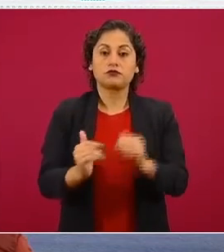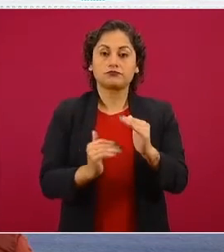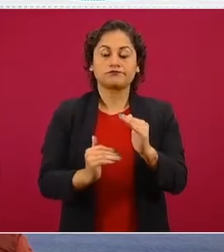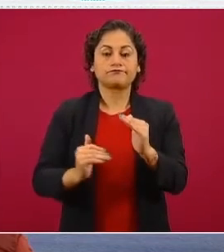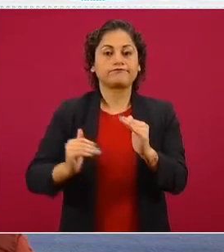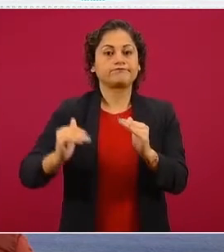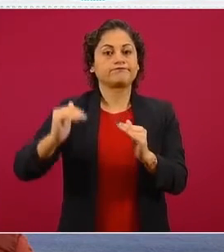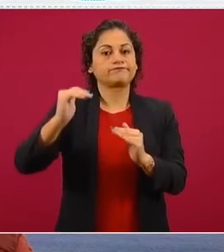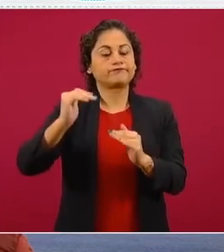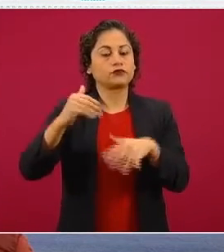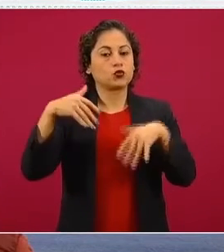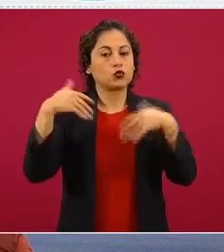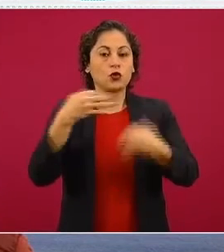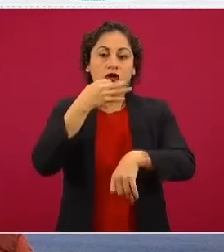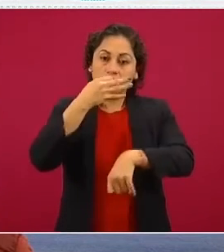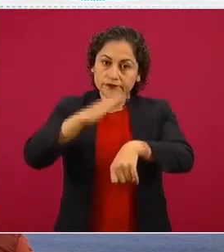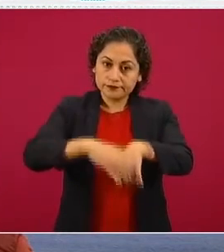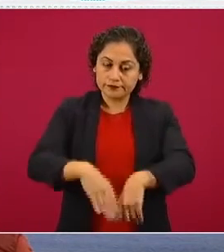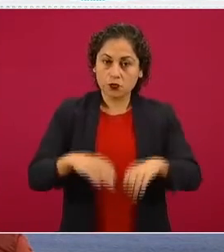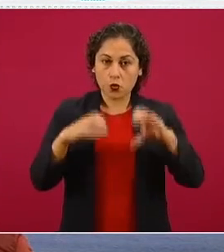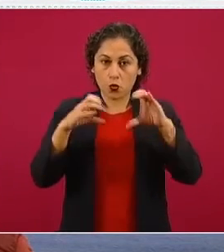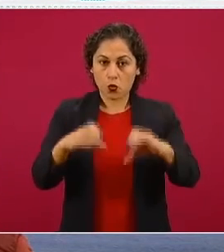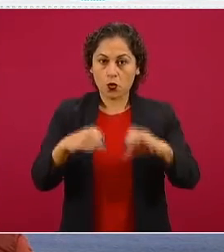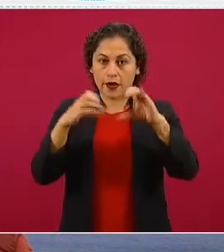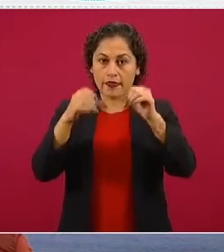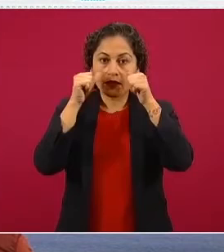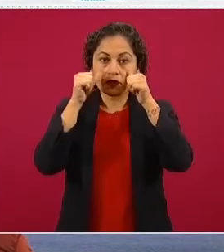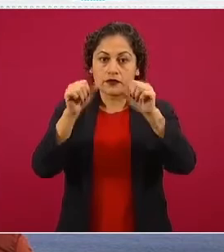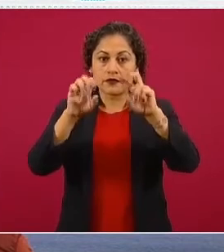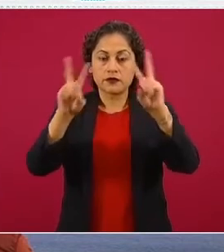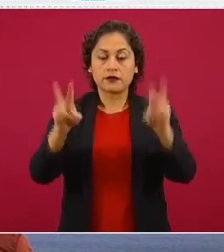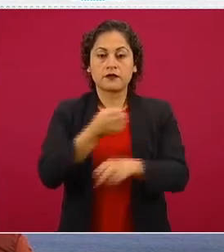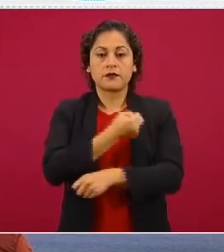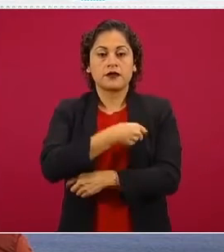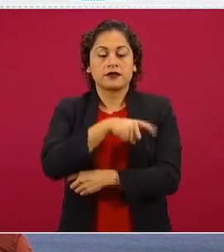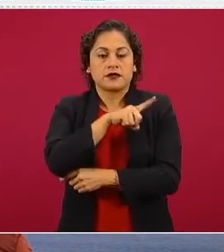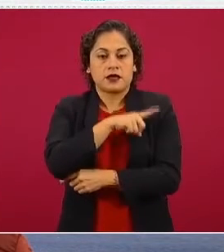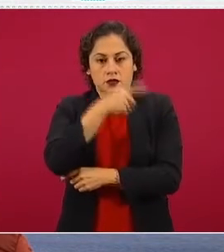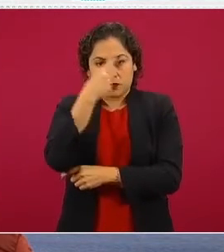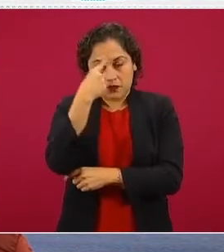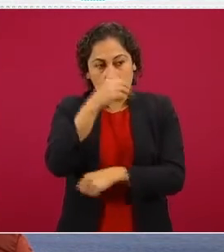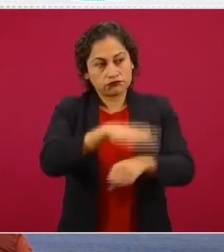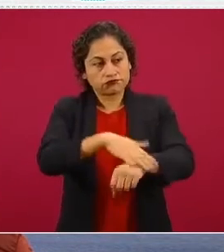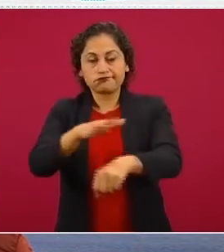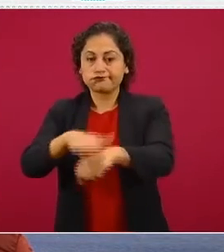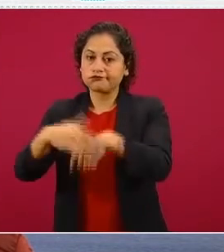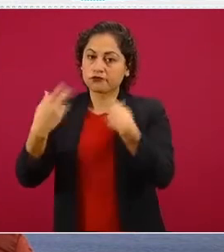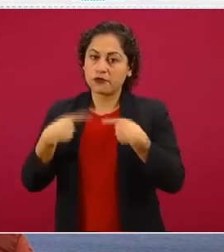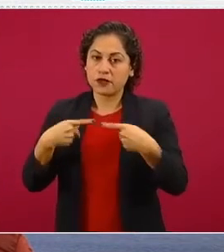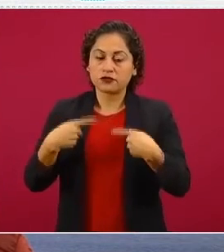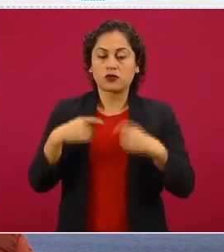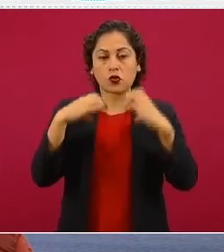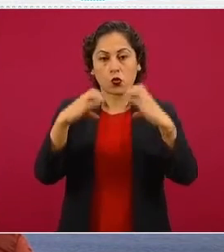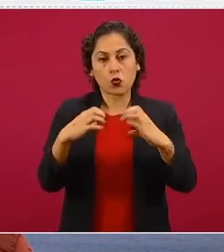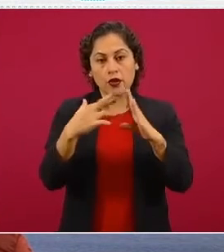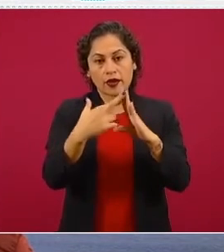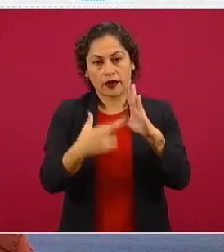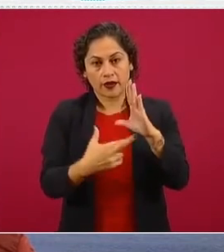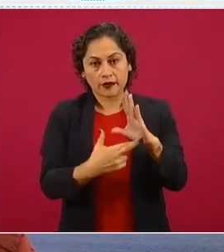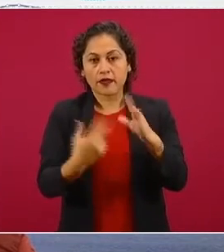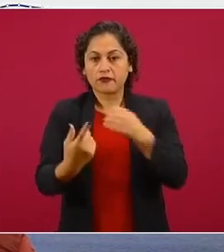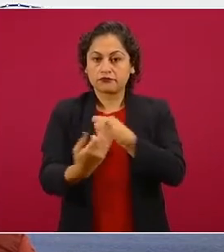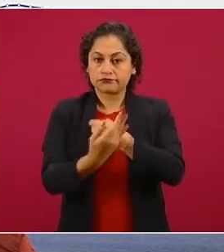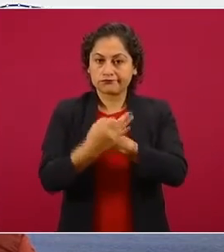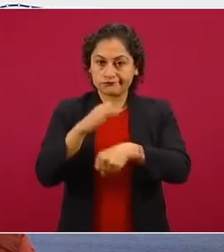también reforzar la promoción de la salud para persuadir, para invitar a las personas a seguir medidas de